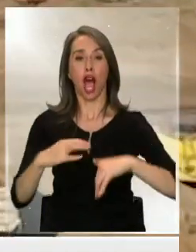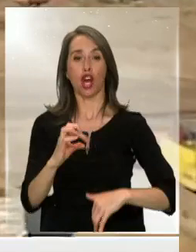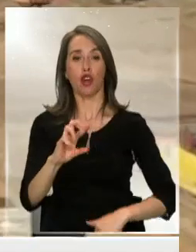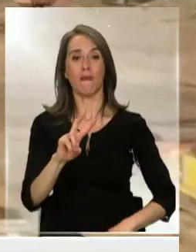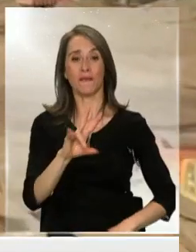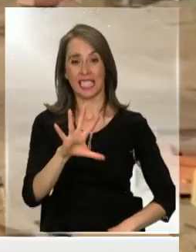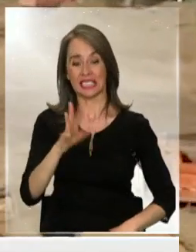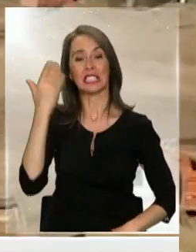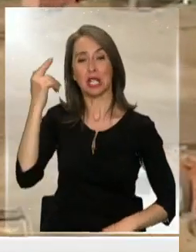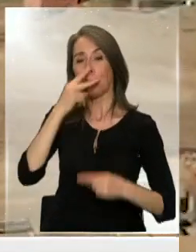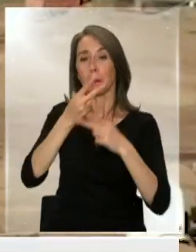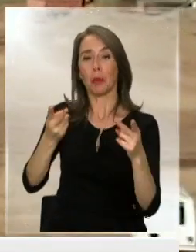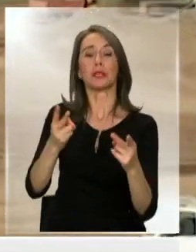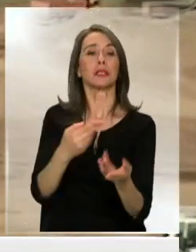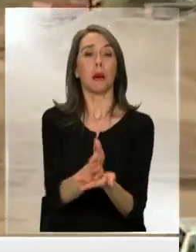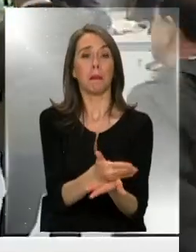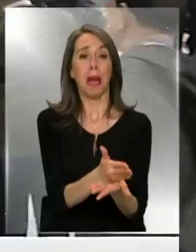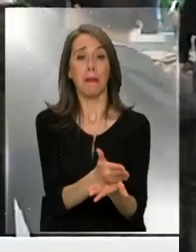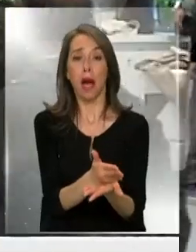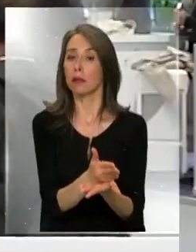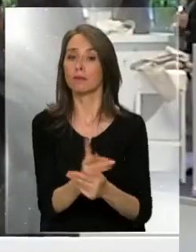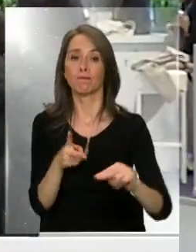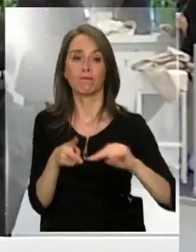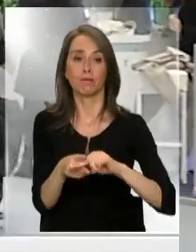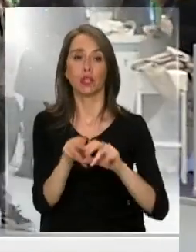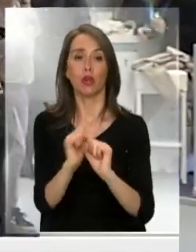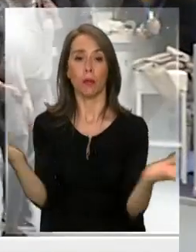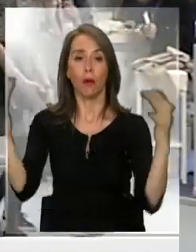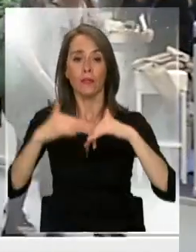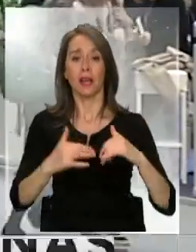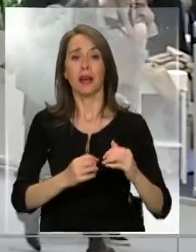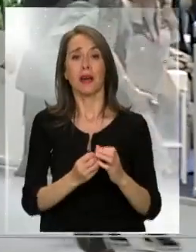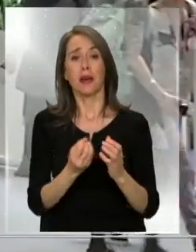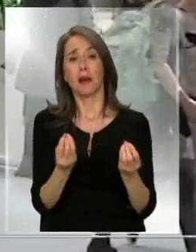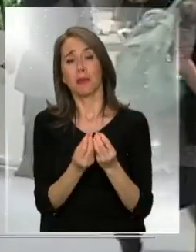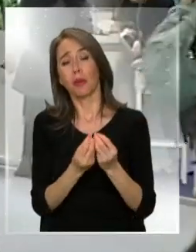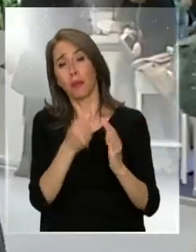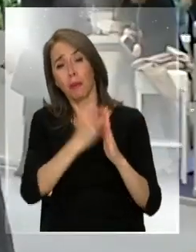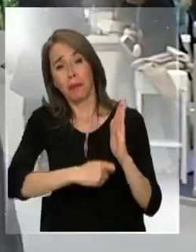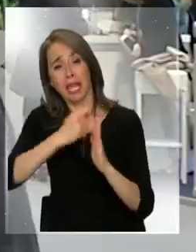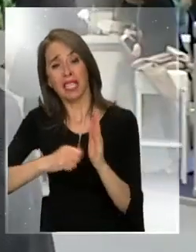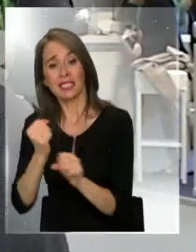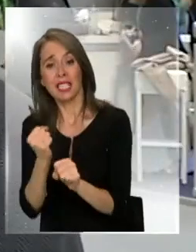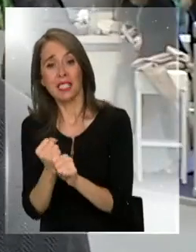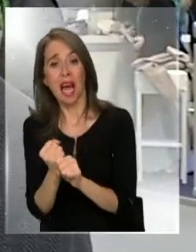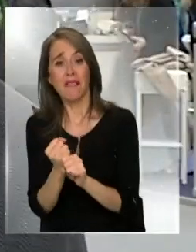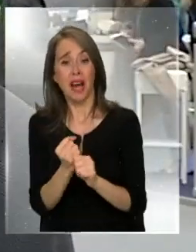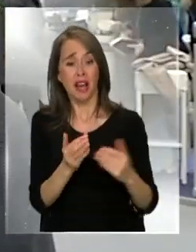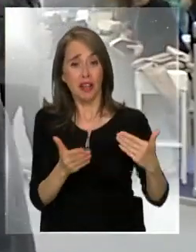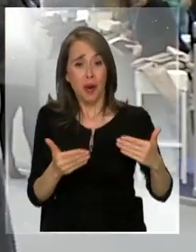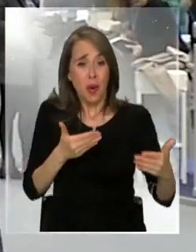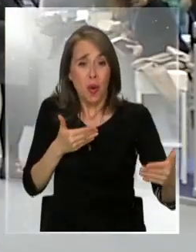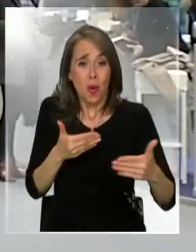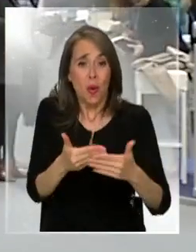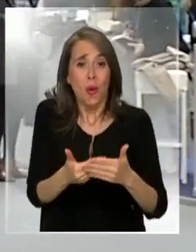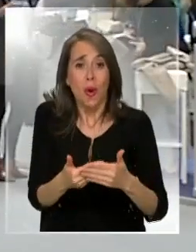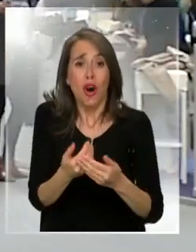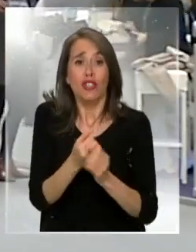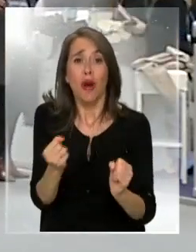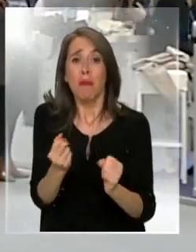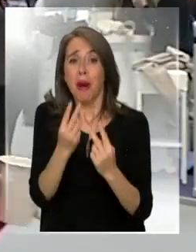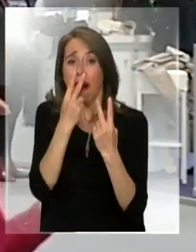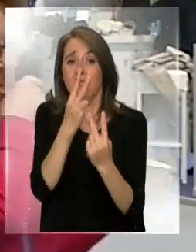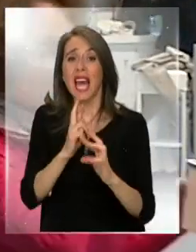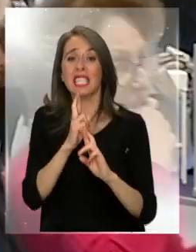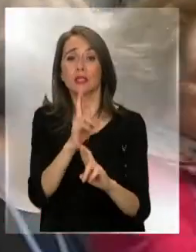un evento que en el país no se pudo concretar. Tantos meses de trabajo, ver que no íbamos a ser capaces de ver el resultado